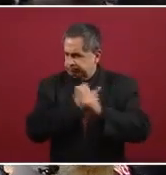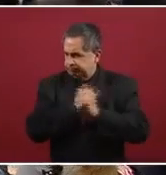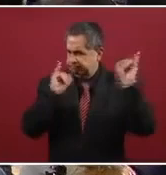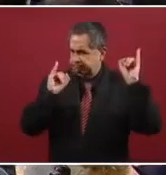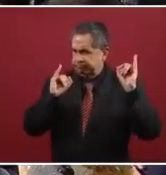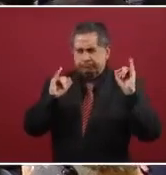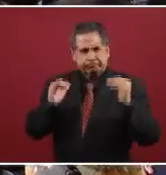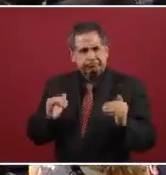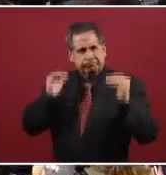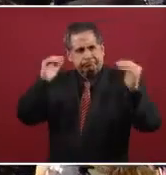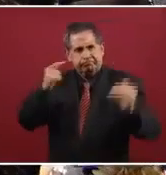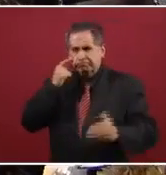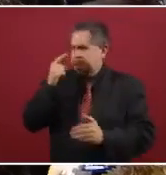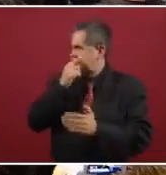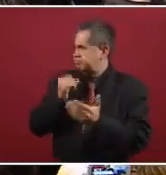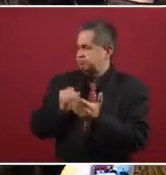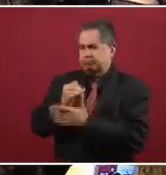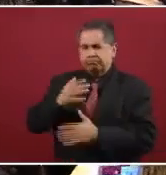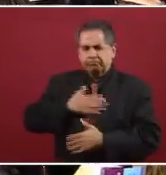soberano.